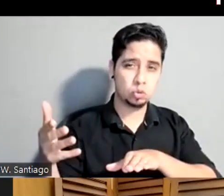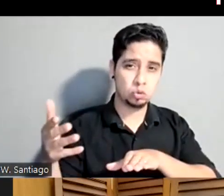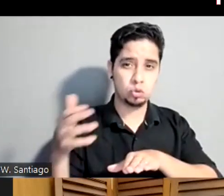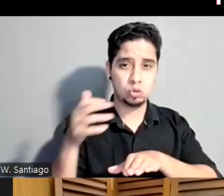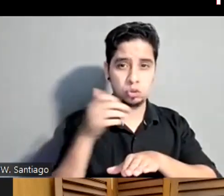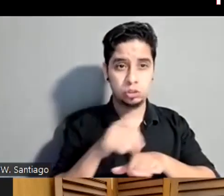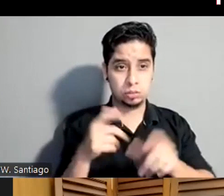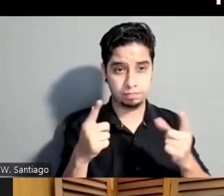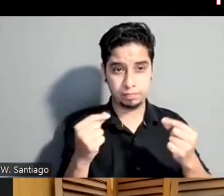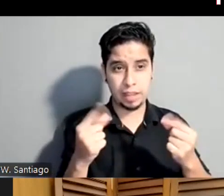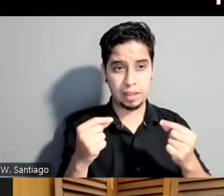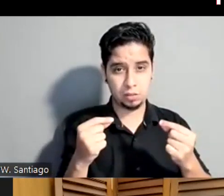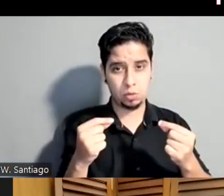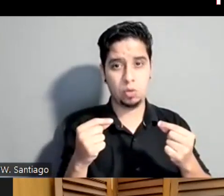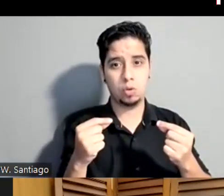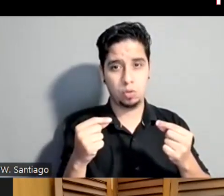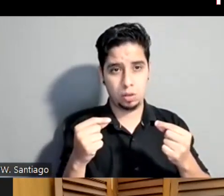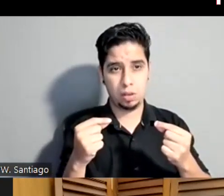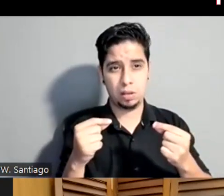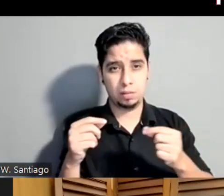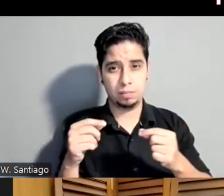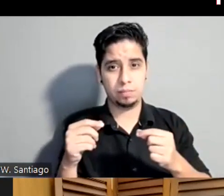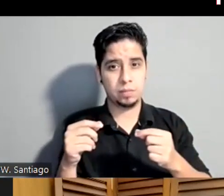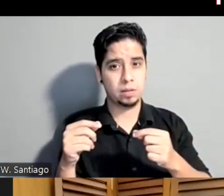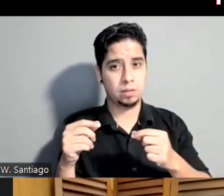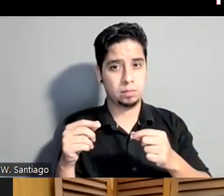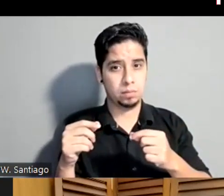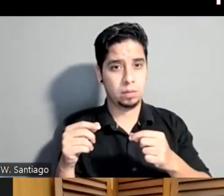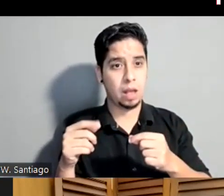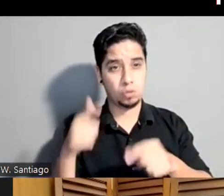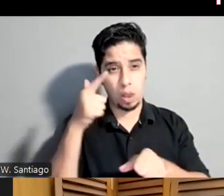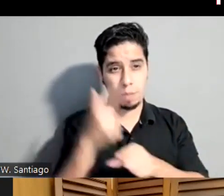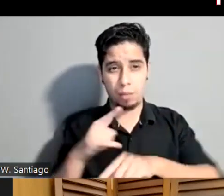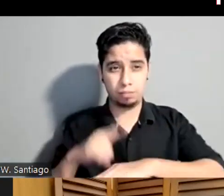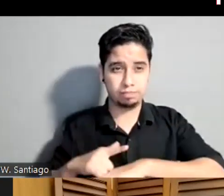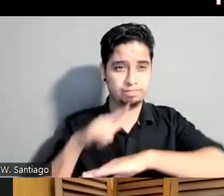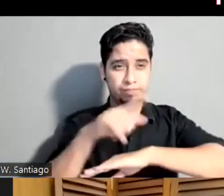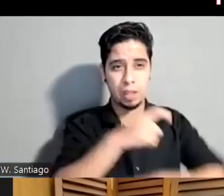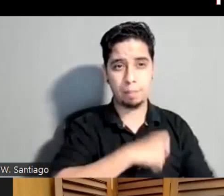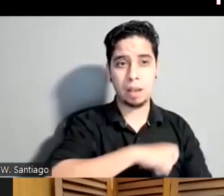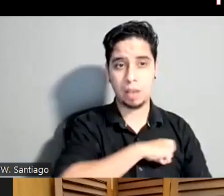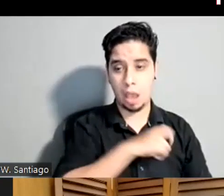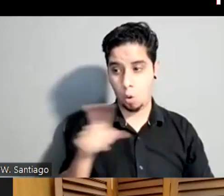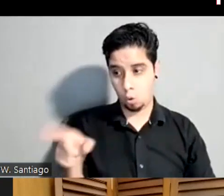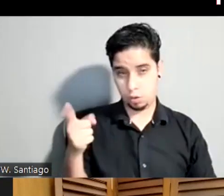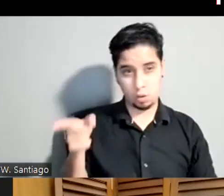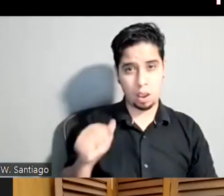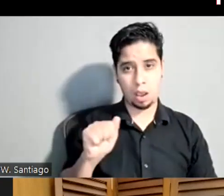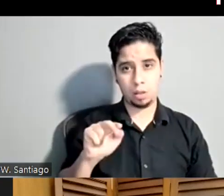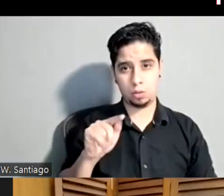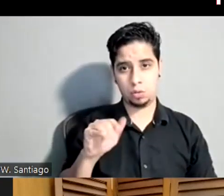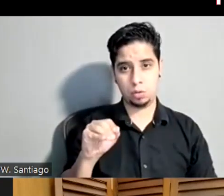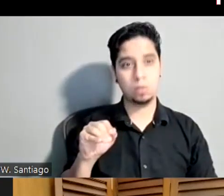llevó a España o a Francia, no me acuerdo dónde era que estaba exactamente, a sus hermanos menores, entre ellos Antonio. Y Antonio no